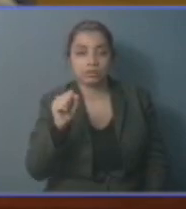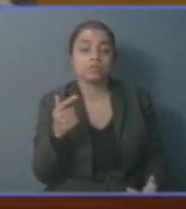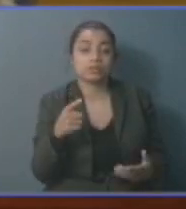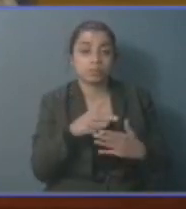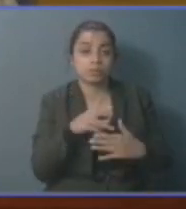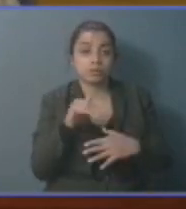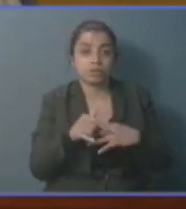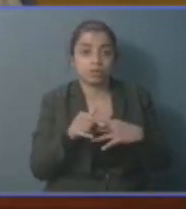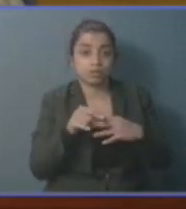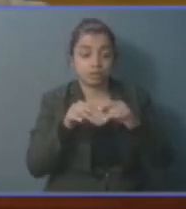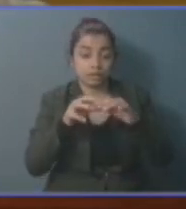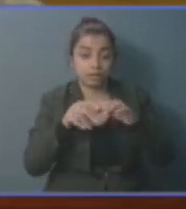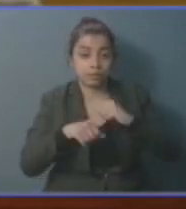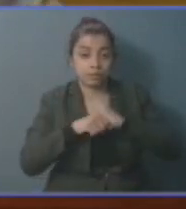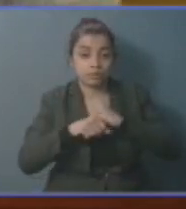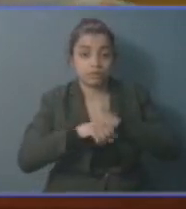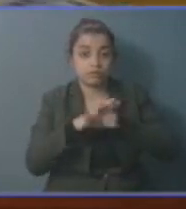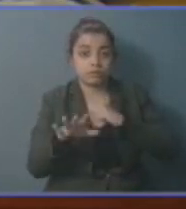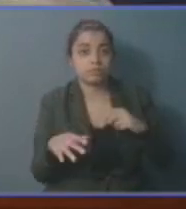Proyecto de pronunciamiento